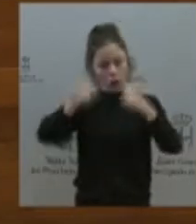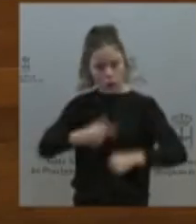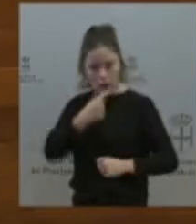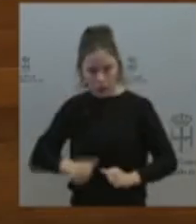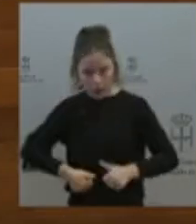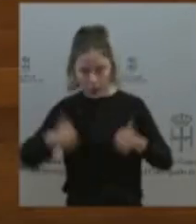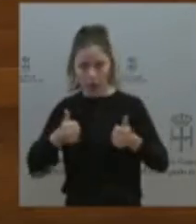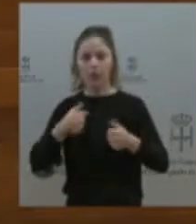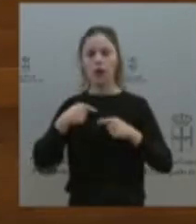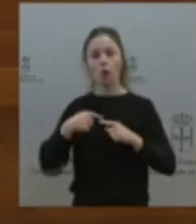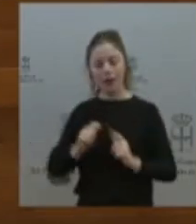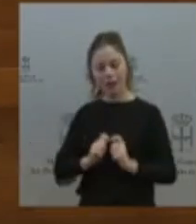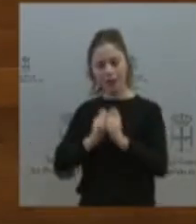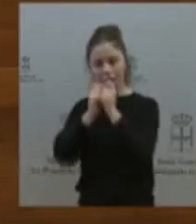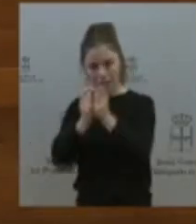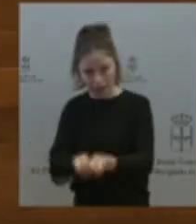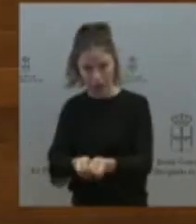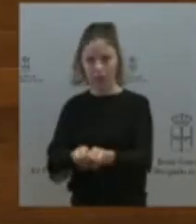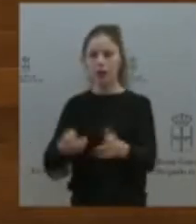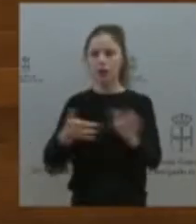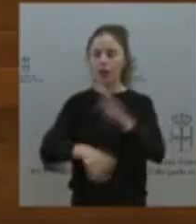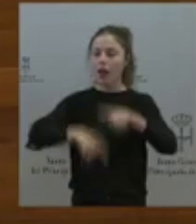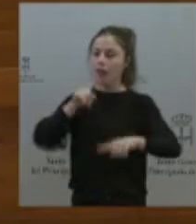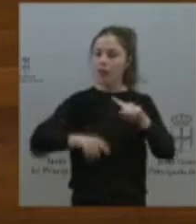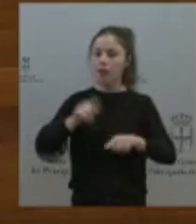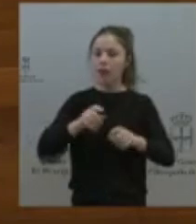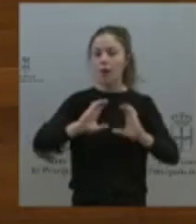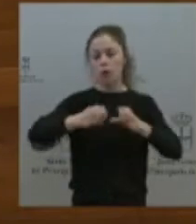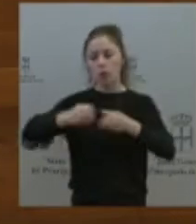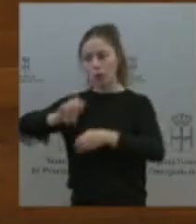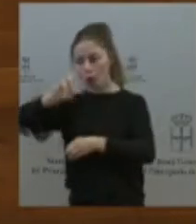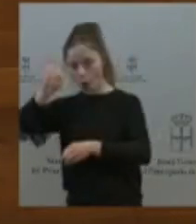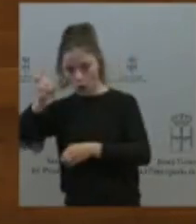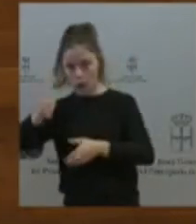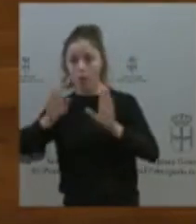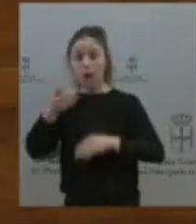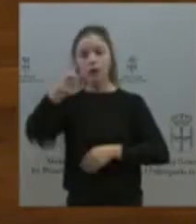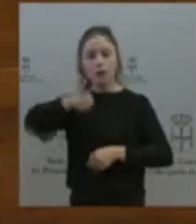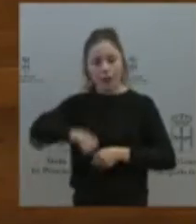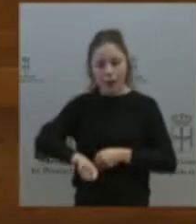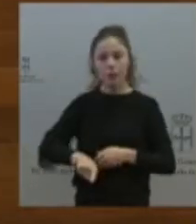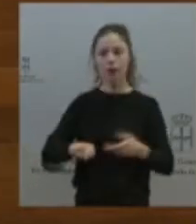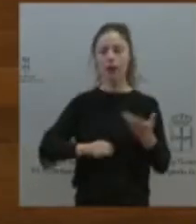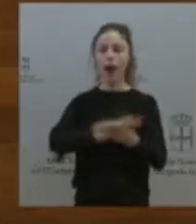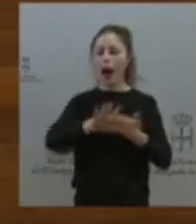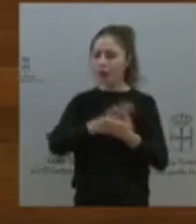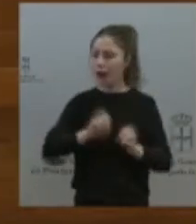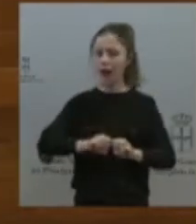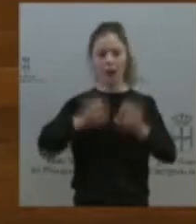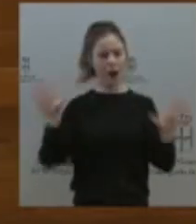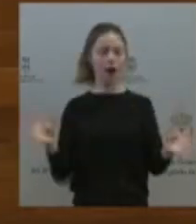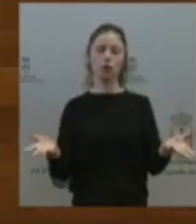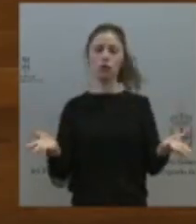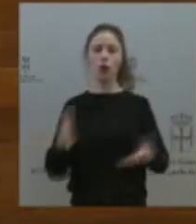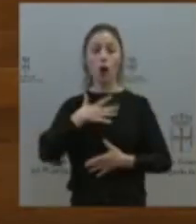solamente de nosotros, sino que hay otros partidos. Pero también tenemos que hablar claramente y que para poderlo aprobar esta legislatura y que se aplique en